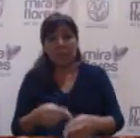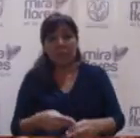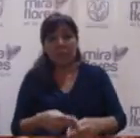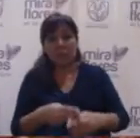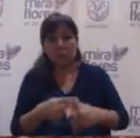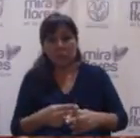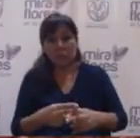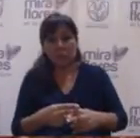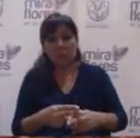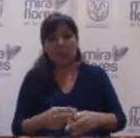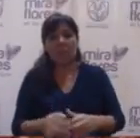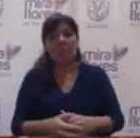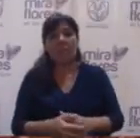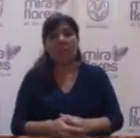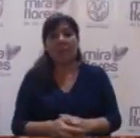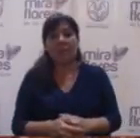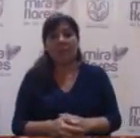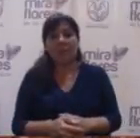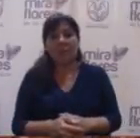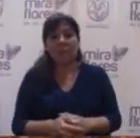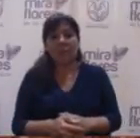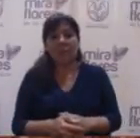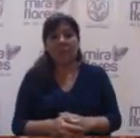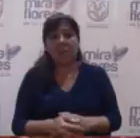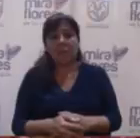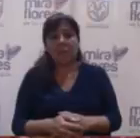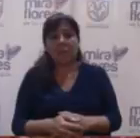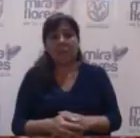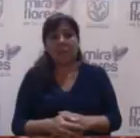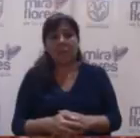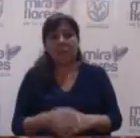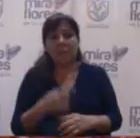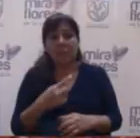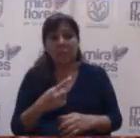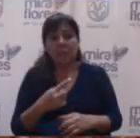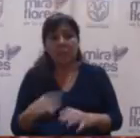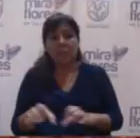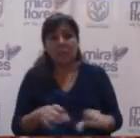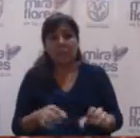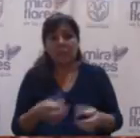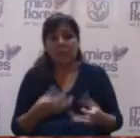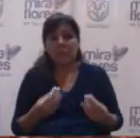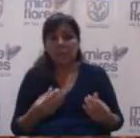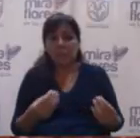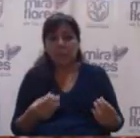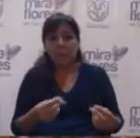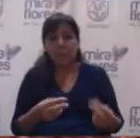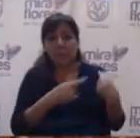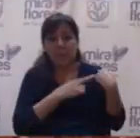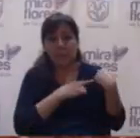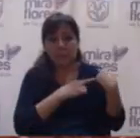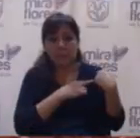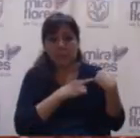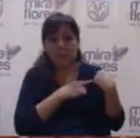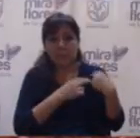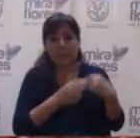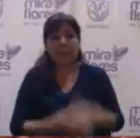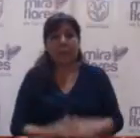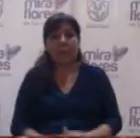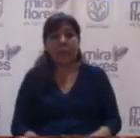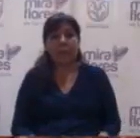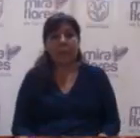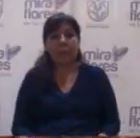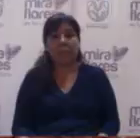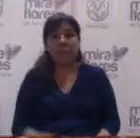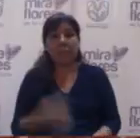¿no? De hecho, eso es algo que se ha hecho con mucha responsabilidad y se ha tenido en cuenta el asunto. Y